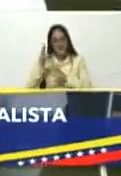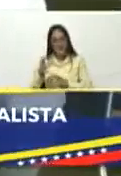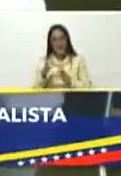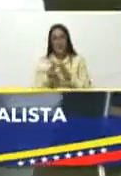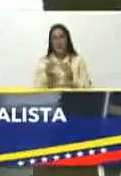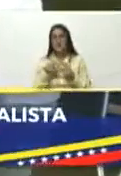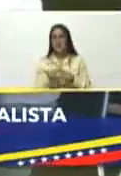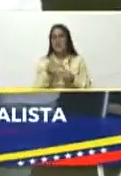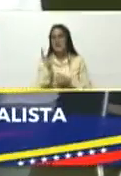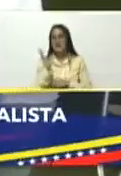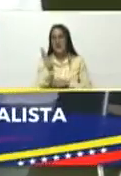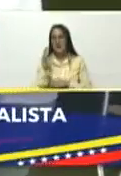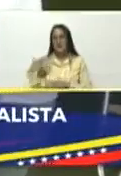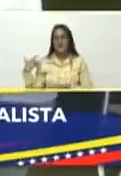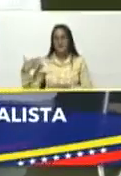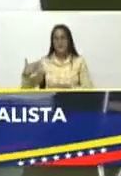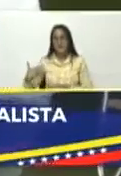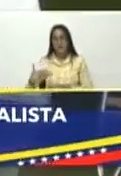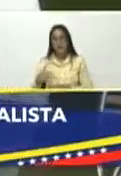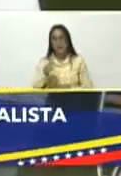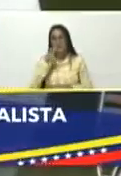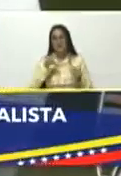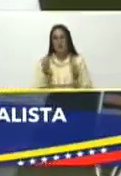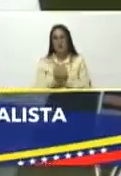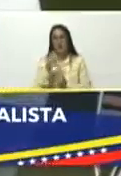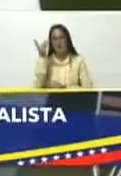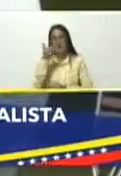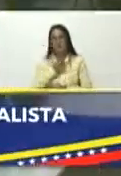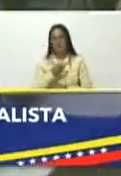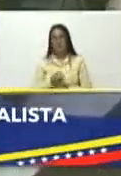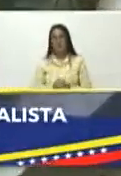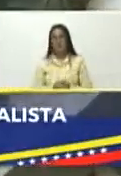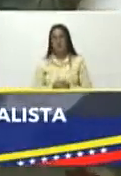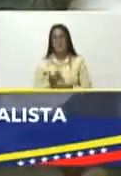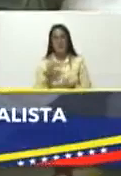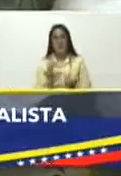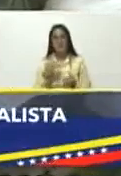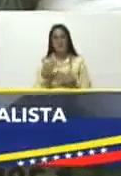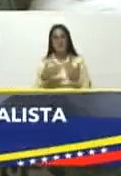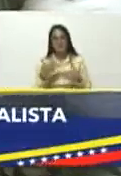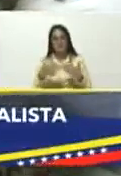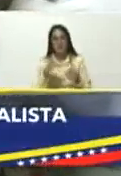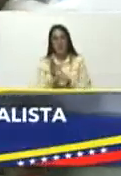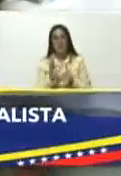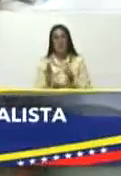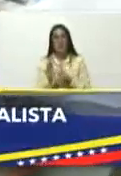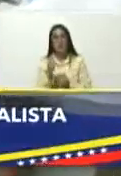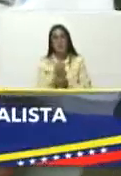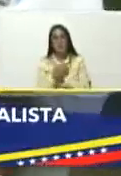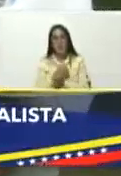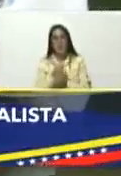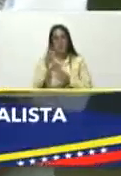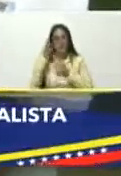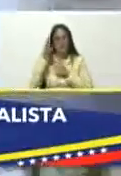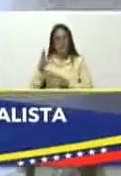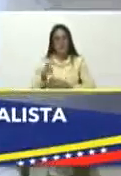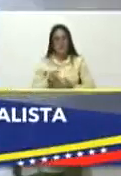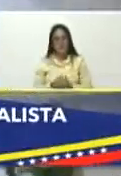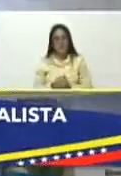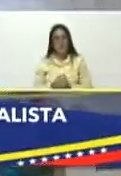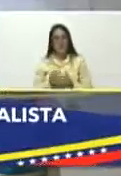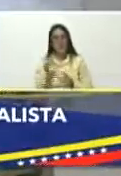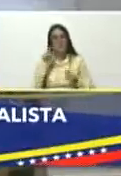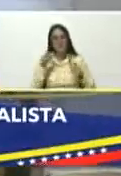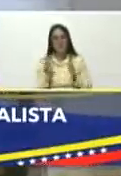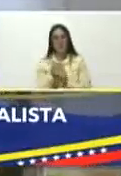los talleres que se han venido además dictando a las personas con discapacidad para ir creando esa cultura del amor, del respeto a nuestras personas